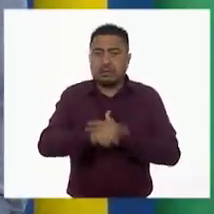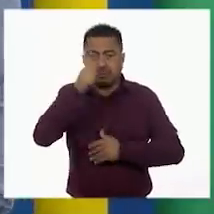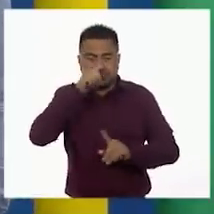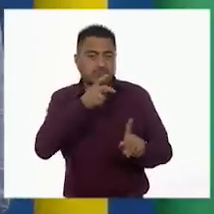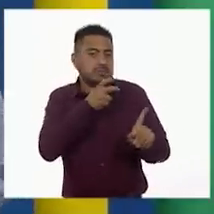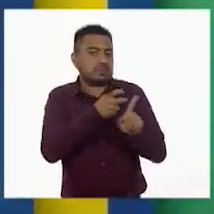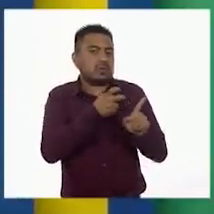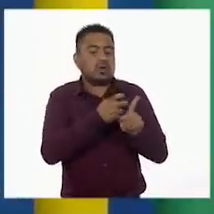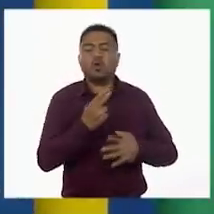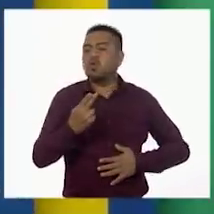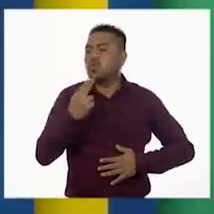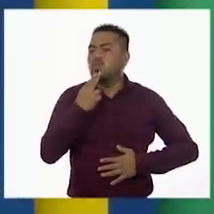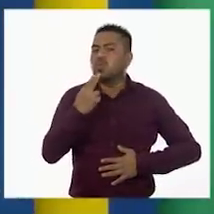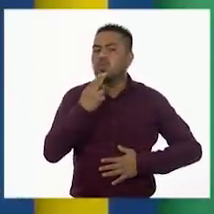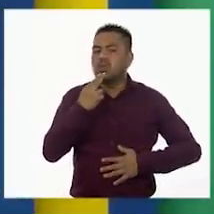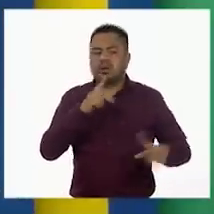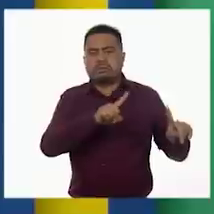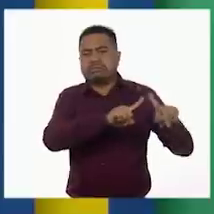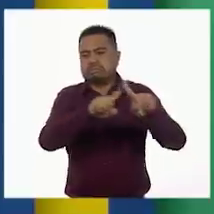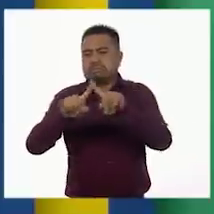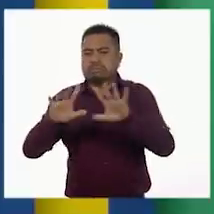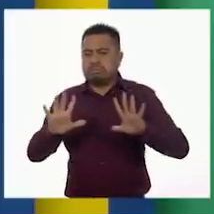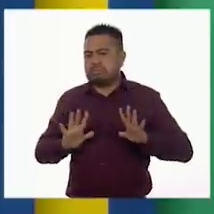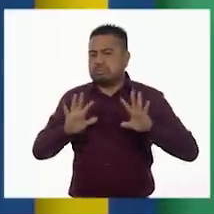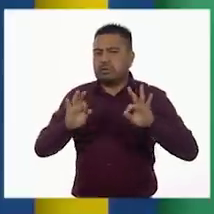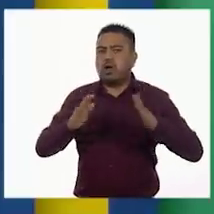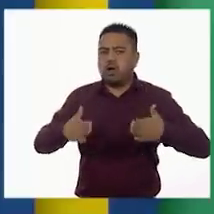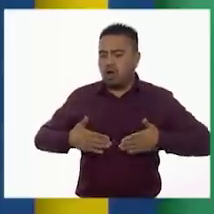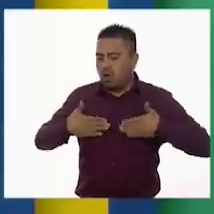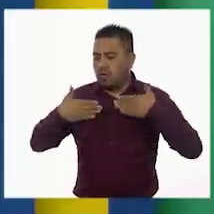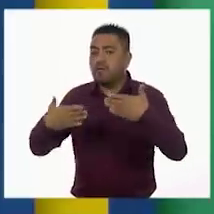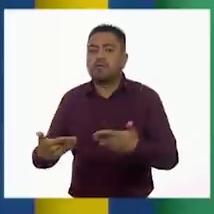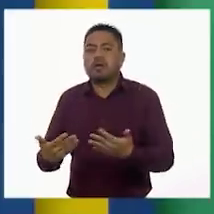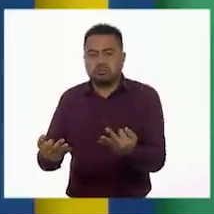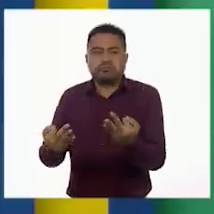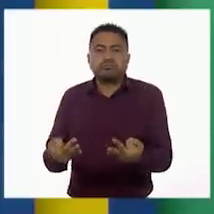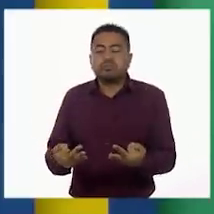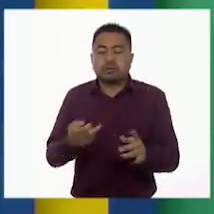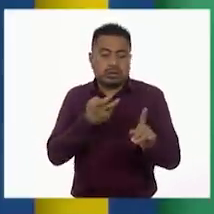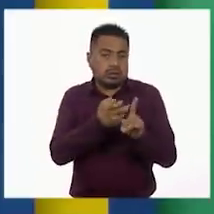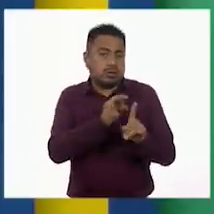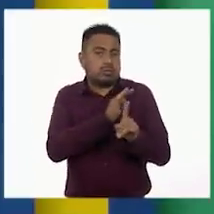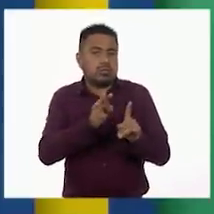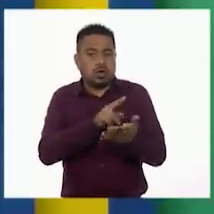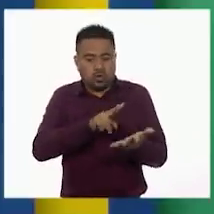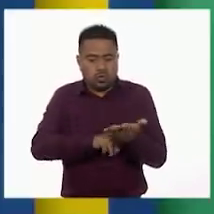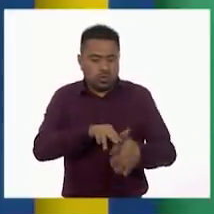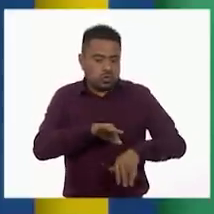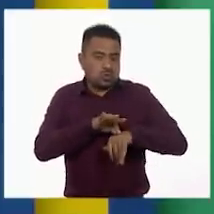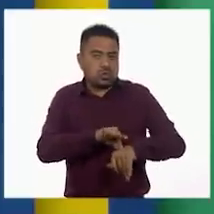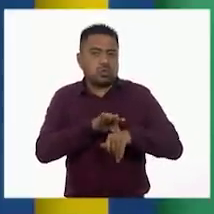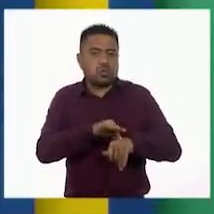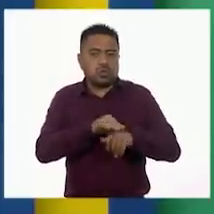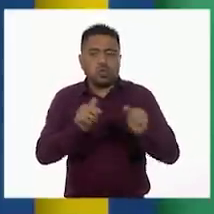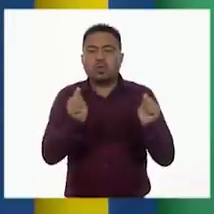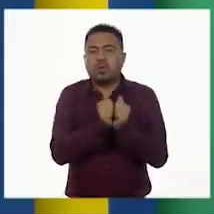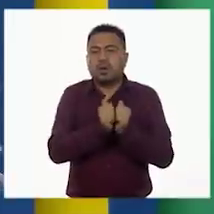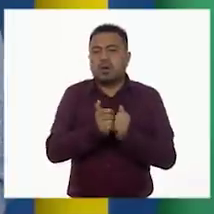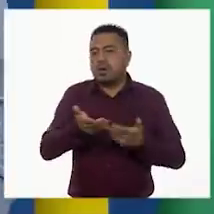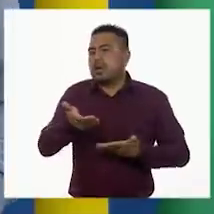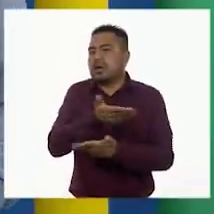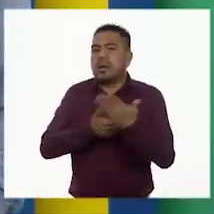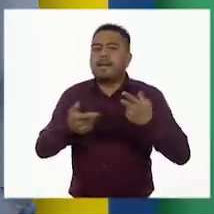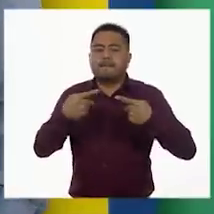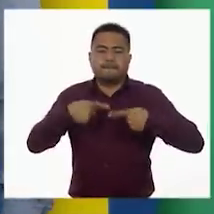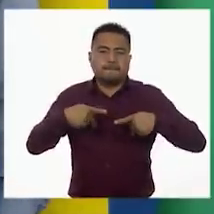ello se utilizan diversas fuentes confiables. Es que se pueden comprobar mediante testimonios